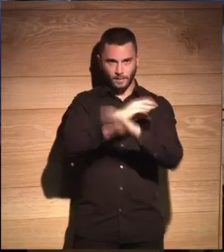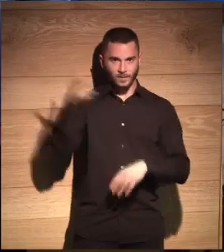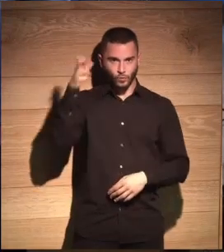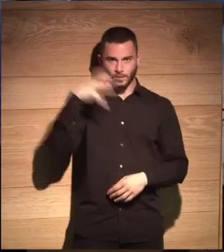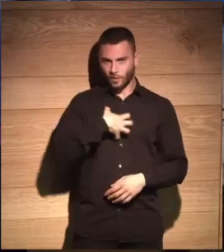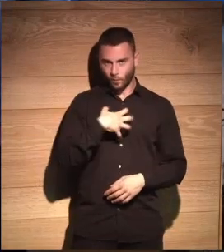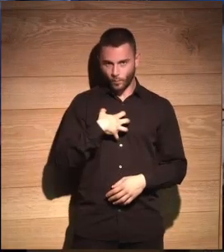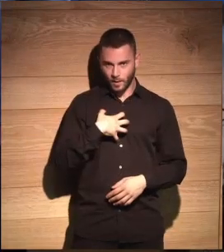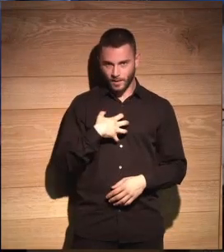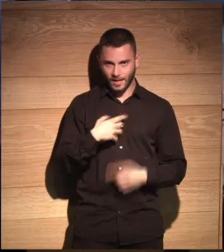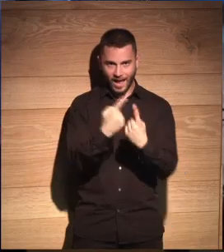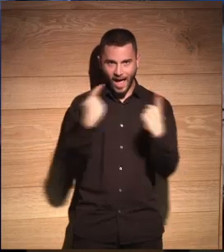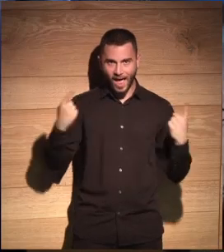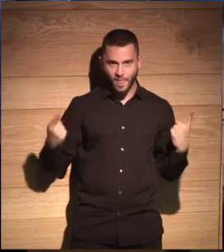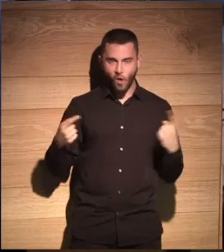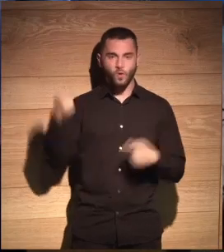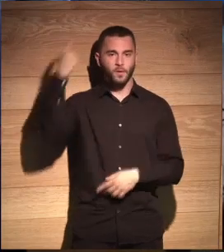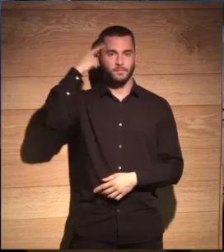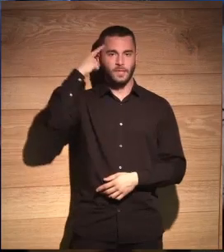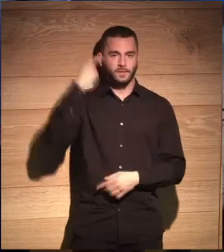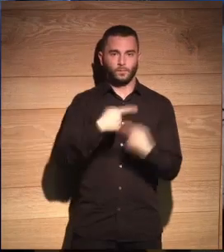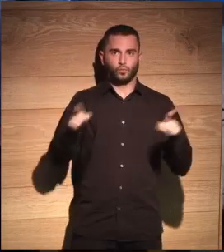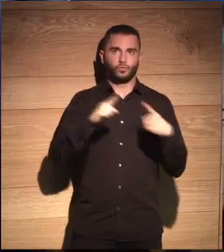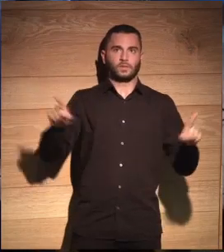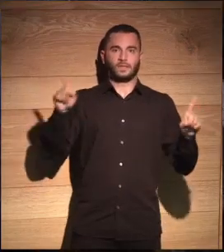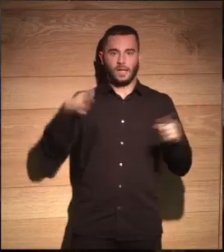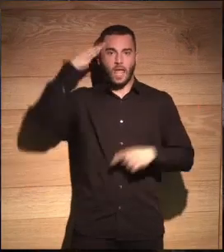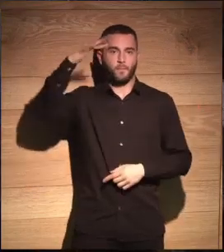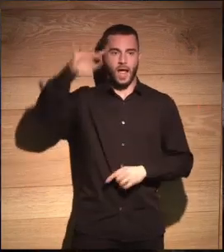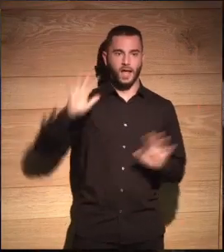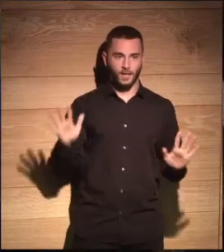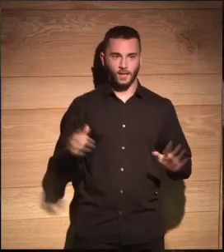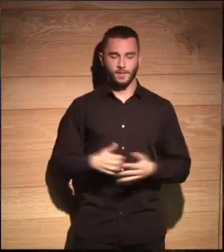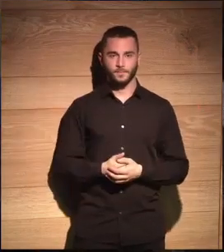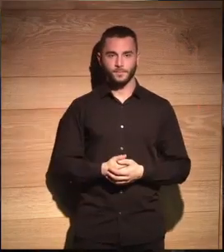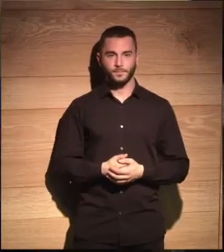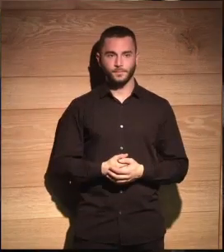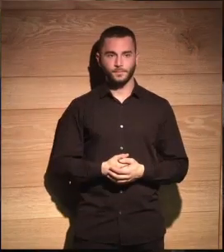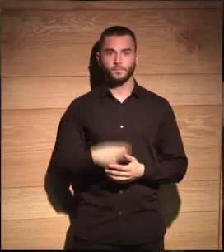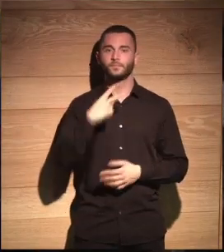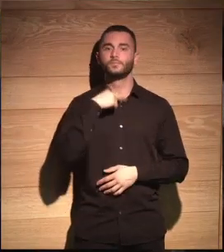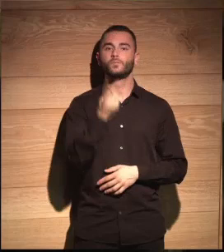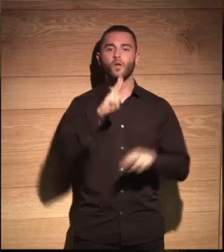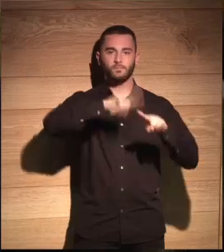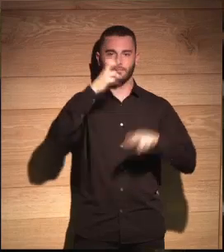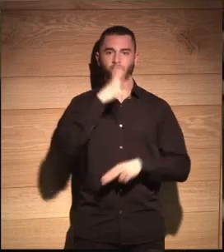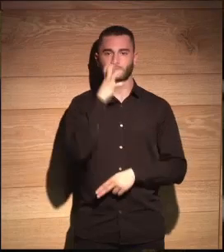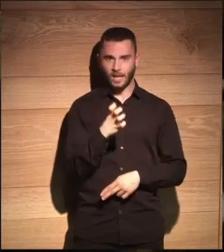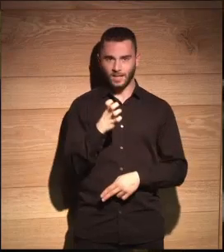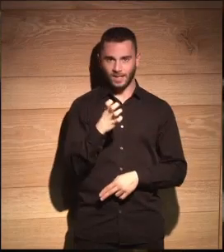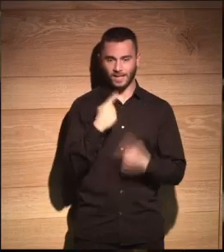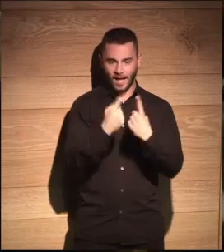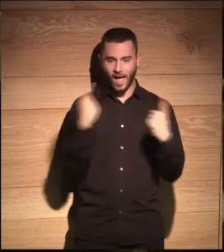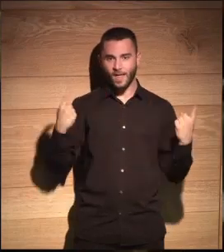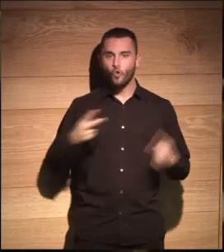en su mente se hace un poco la banda sonora y demás. Creo que también pasa con la voz de Blazard, que cada uno tiene su